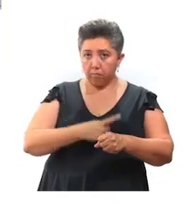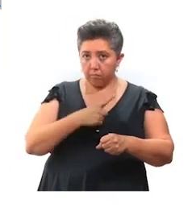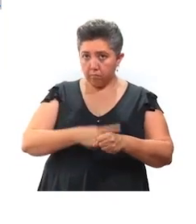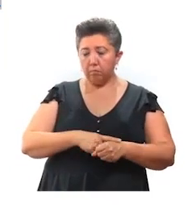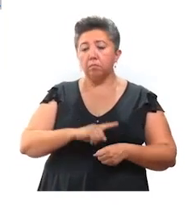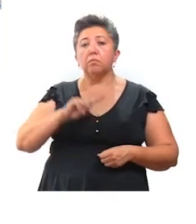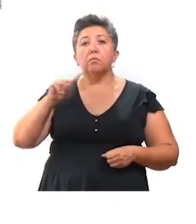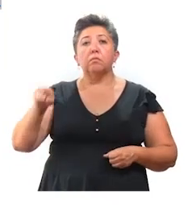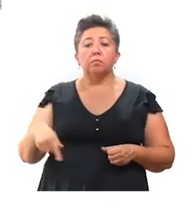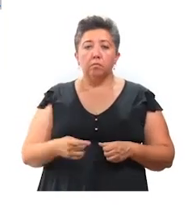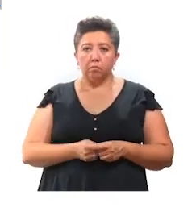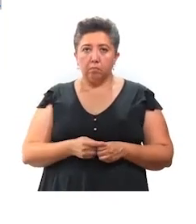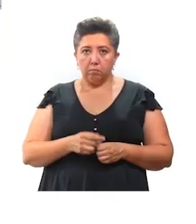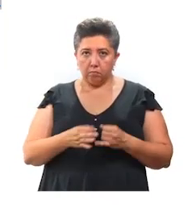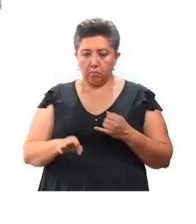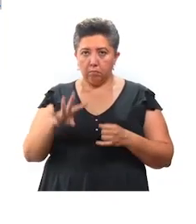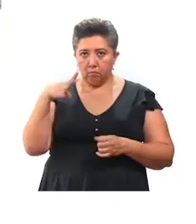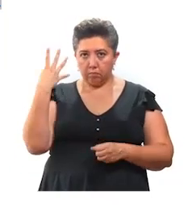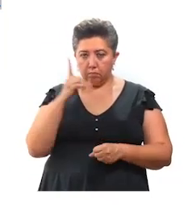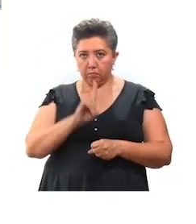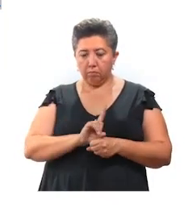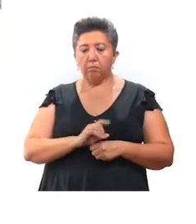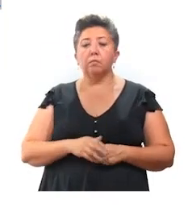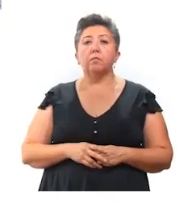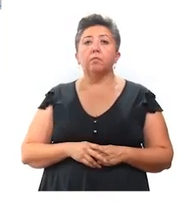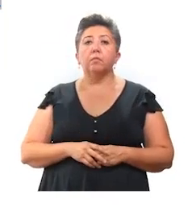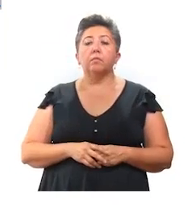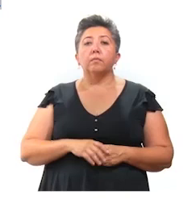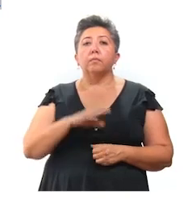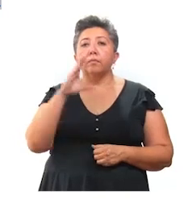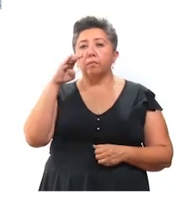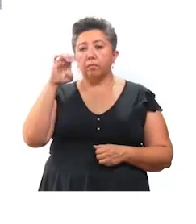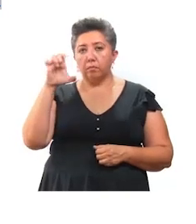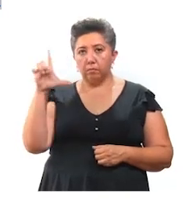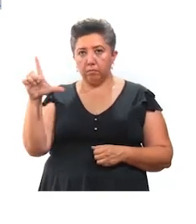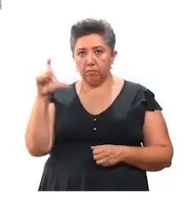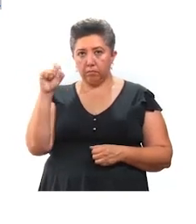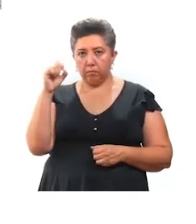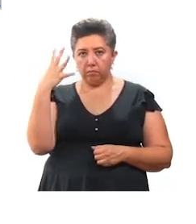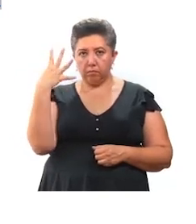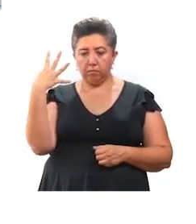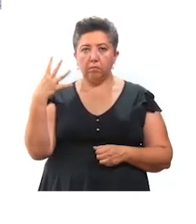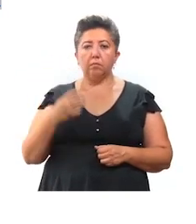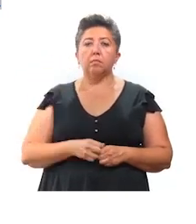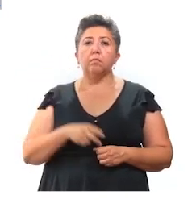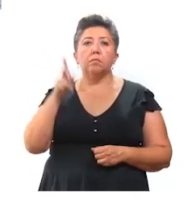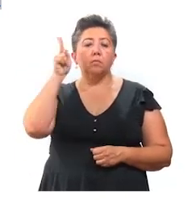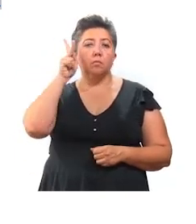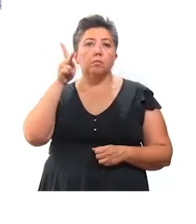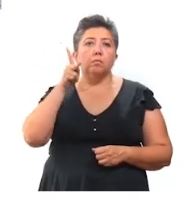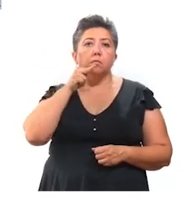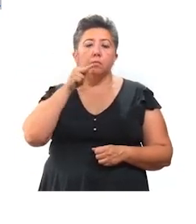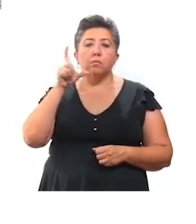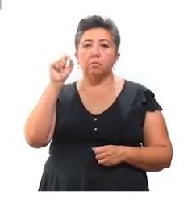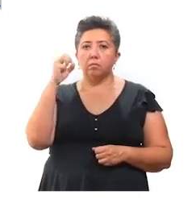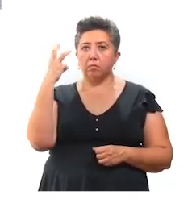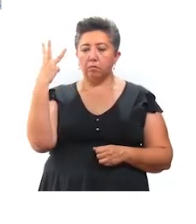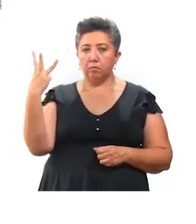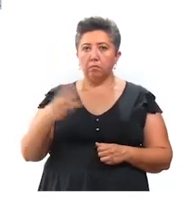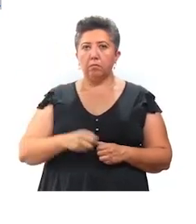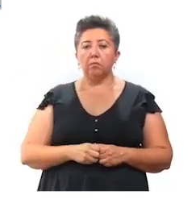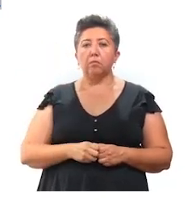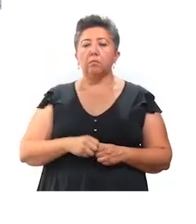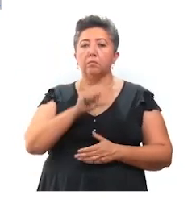de personas contagiadas en los últimos 14 días son Ciudad Cauquel, 24, Juan Pablo II,